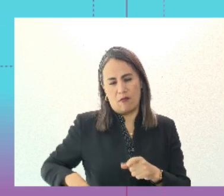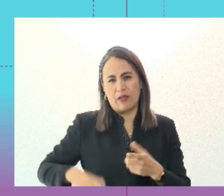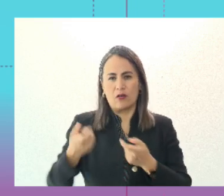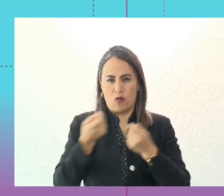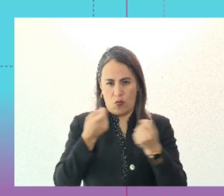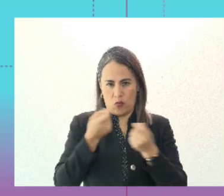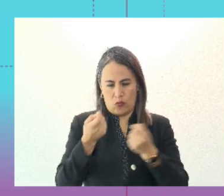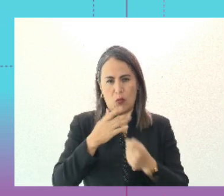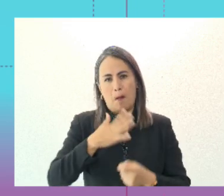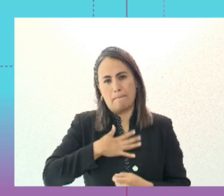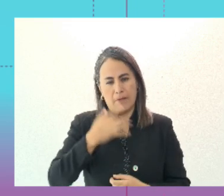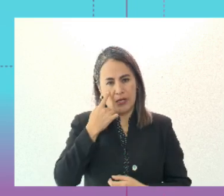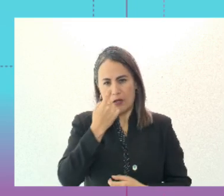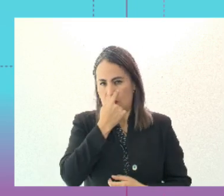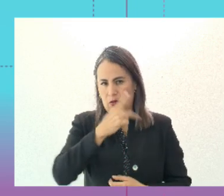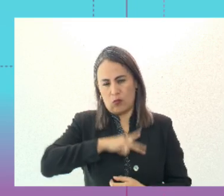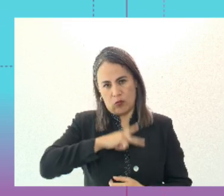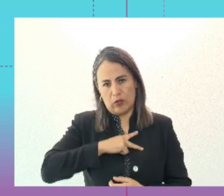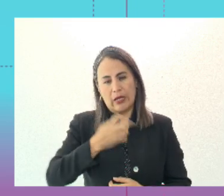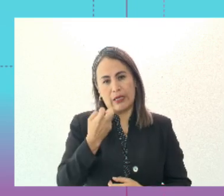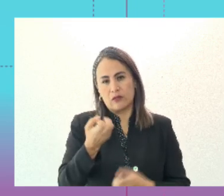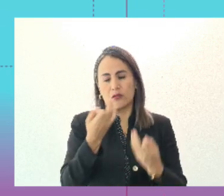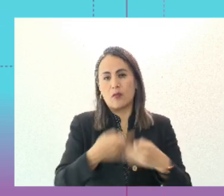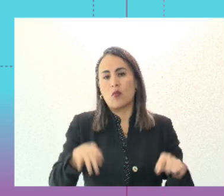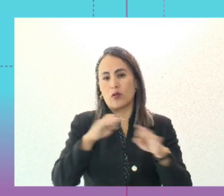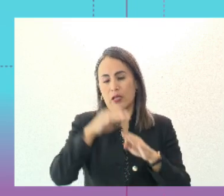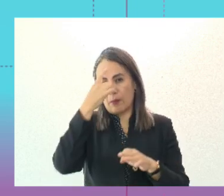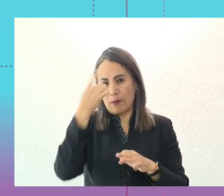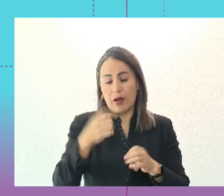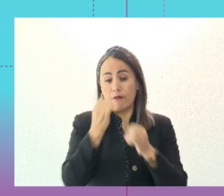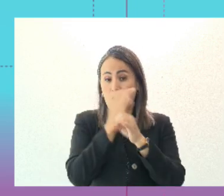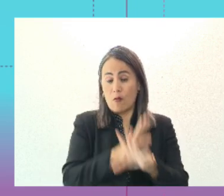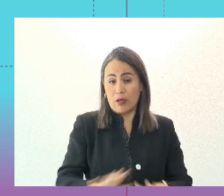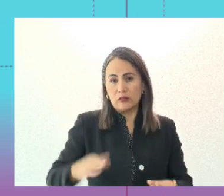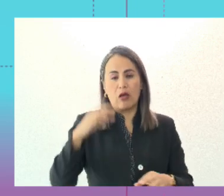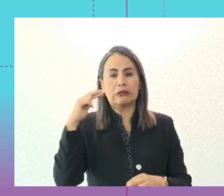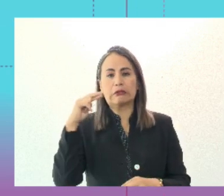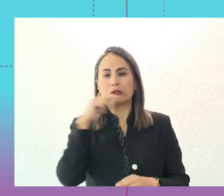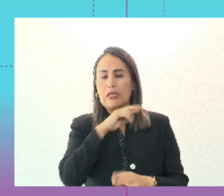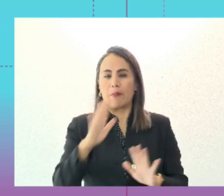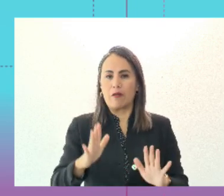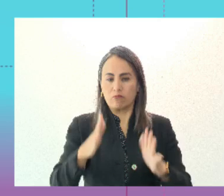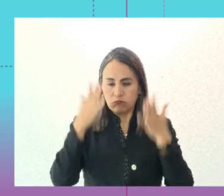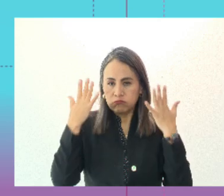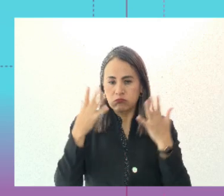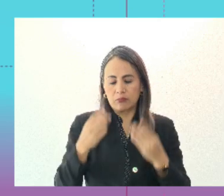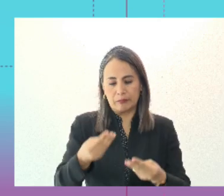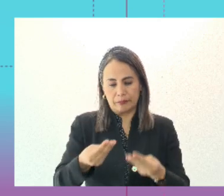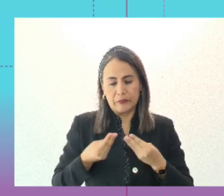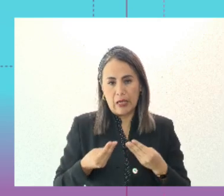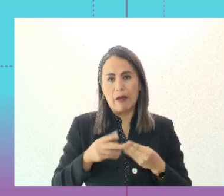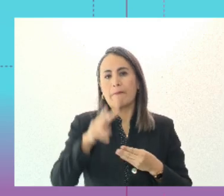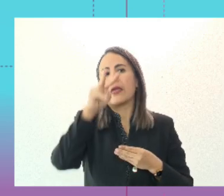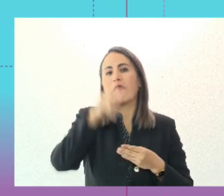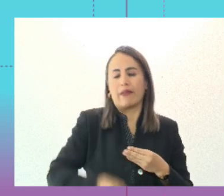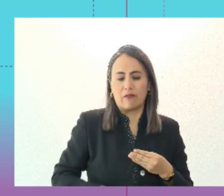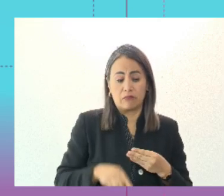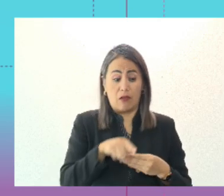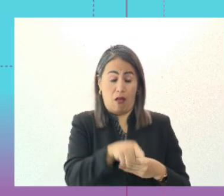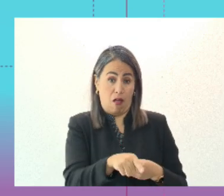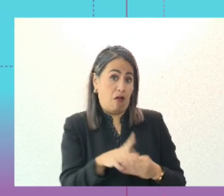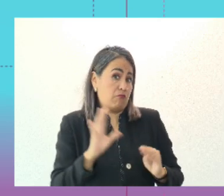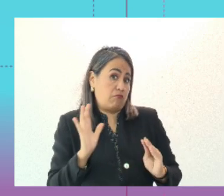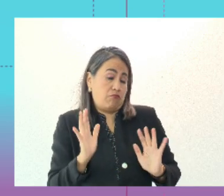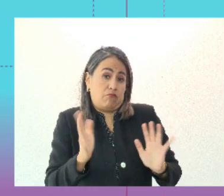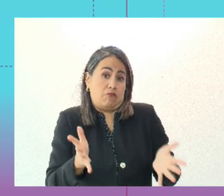desde mi punto de vista es fundamental para que la información no solamente sea oportuna, sino sea cierta. Es que ya está en un expediente. Y